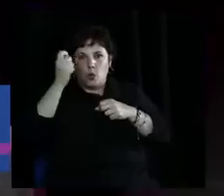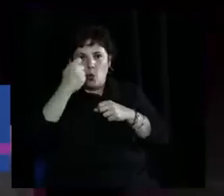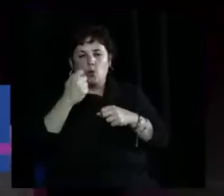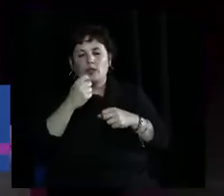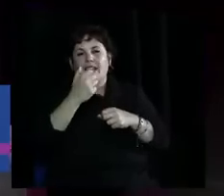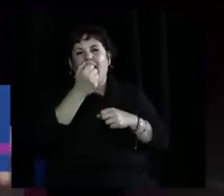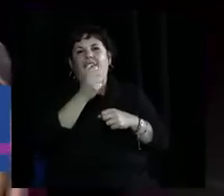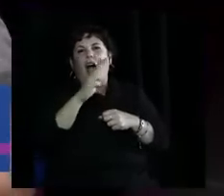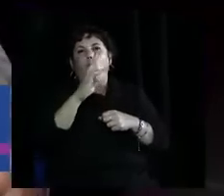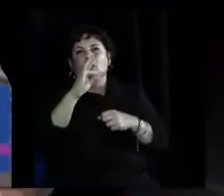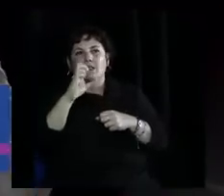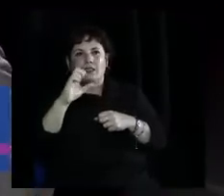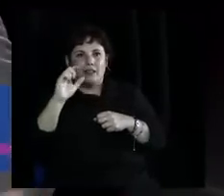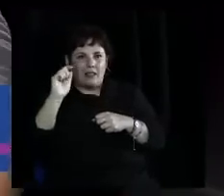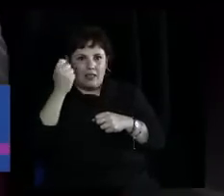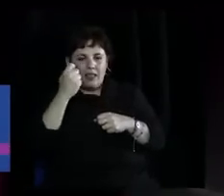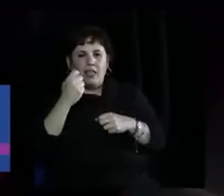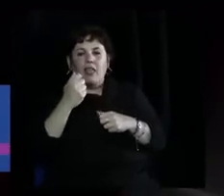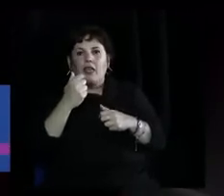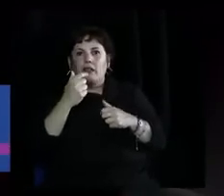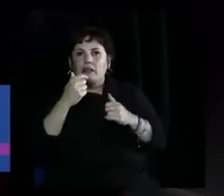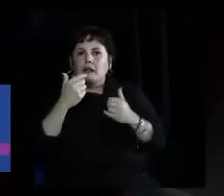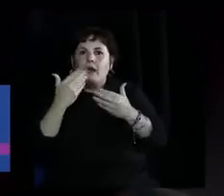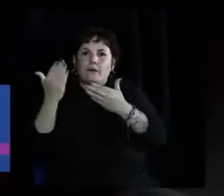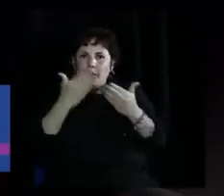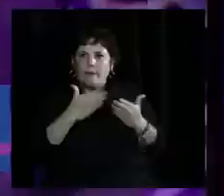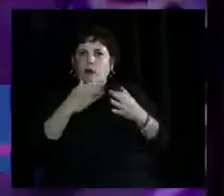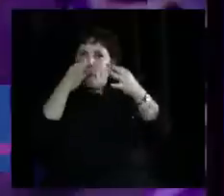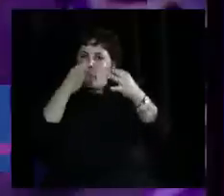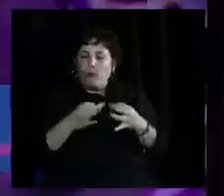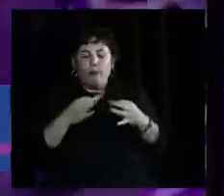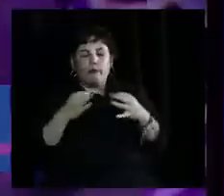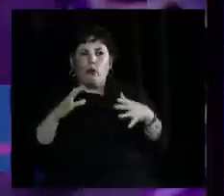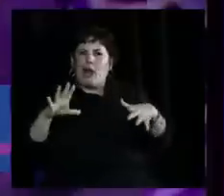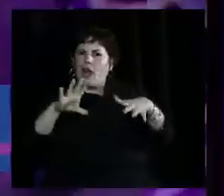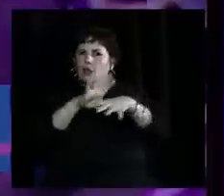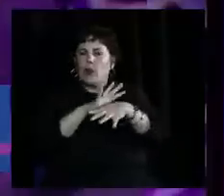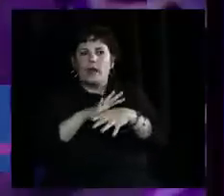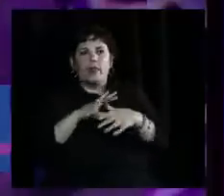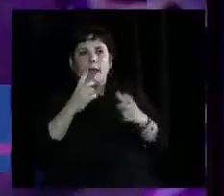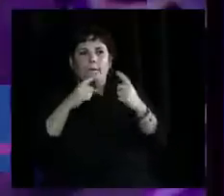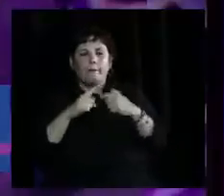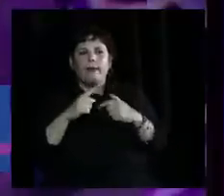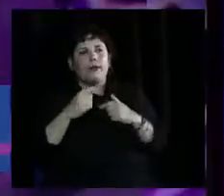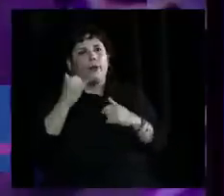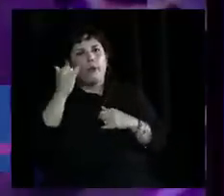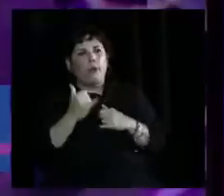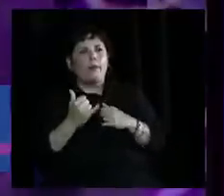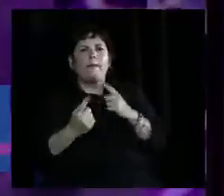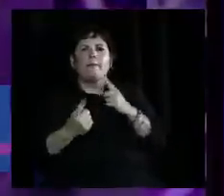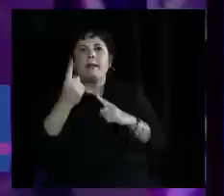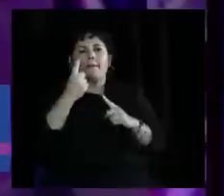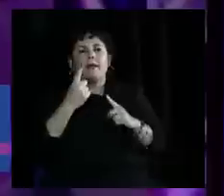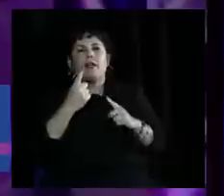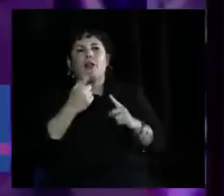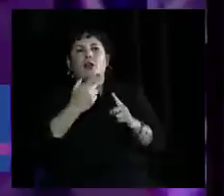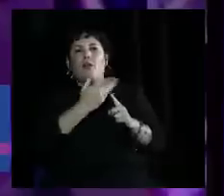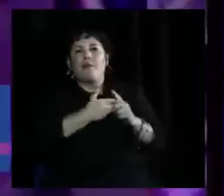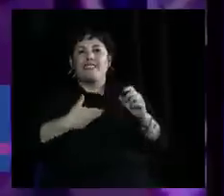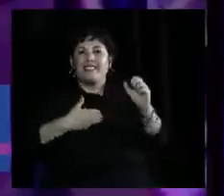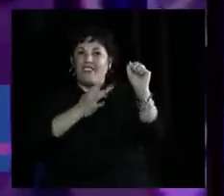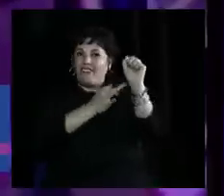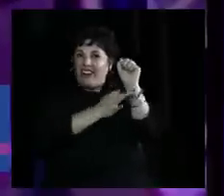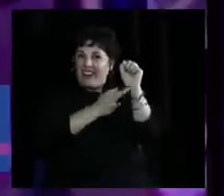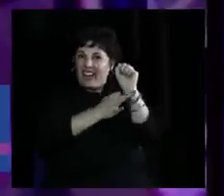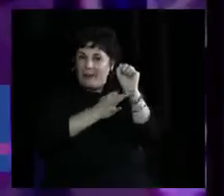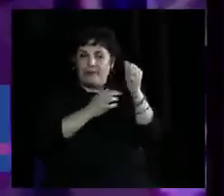Bienvenido, Gabriel. En una especie de seguidilla que se dio de casualidad, pero que en los hechos se dio, donde tuvimos primero al presidente de FANCAP, después